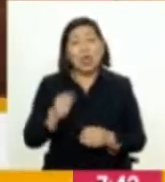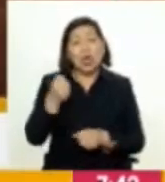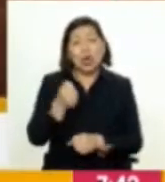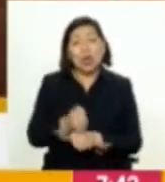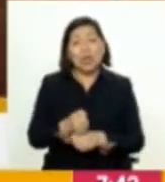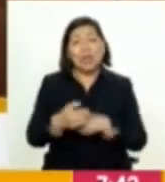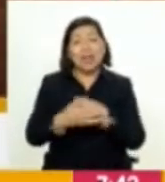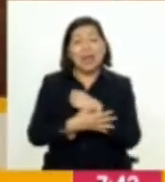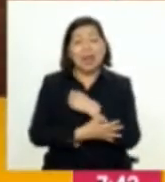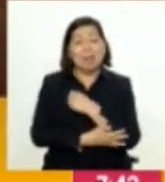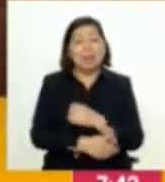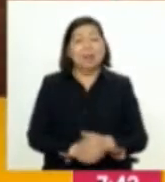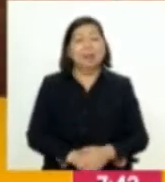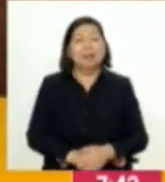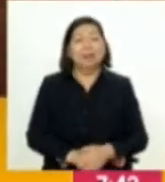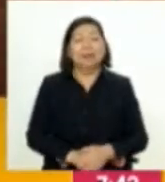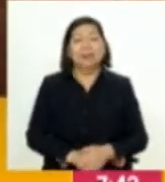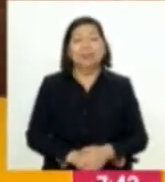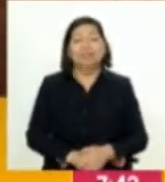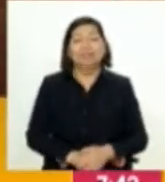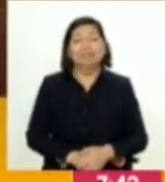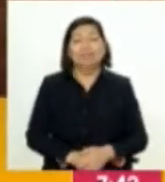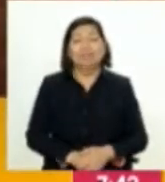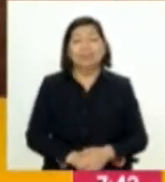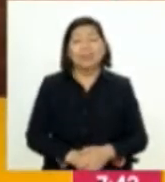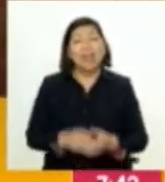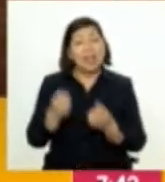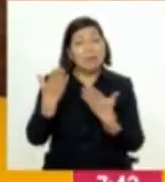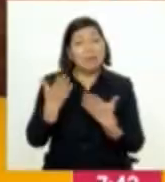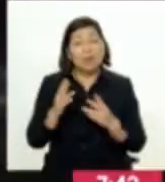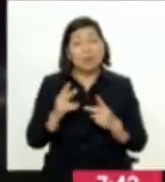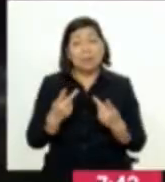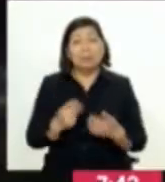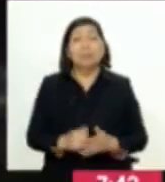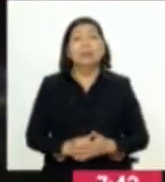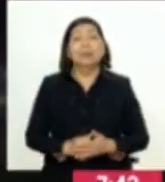contra la Pobreza. 7:42 minutos. Información en vivo. Desplegamos nuestras...